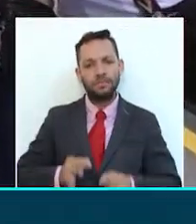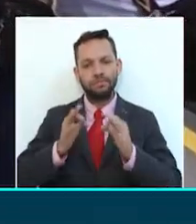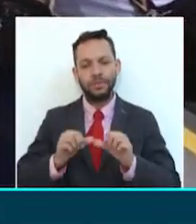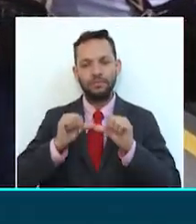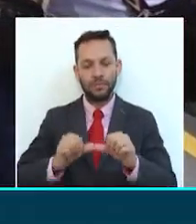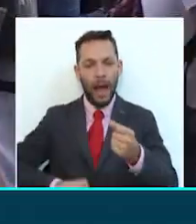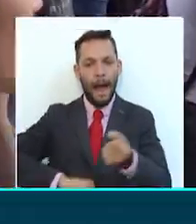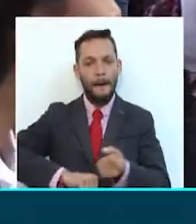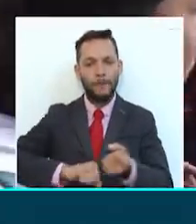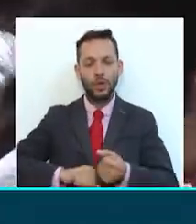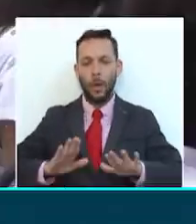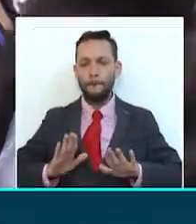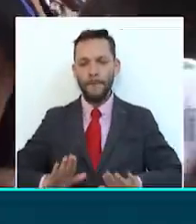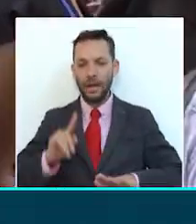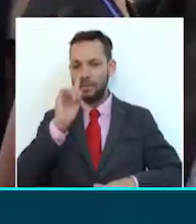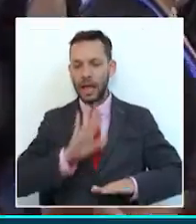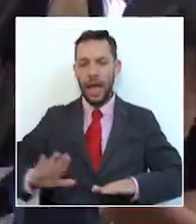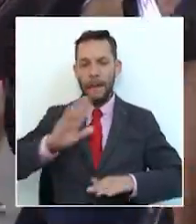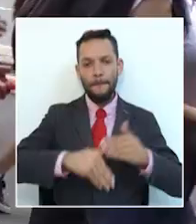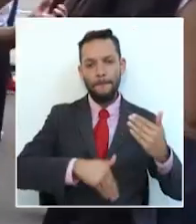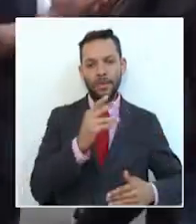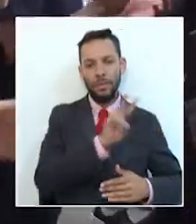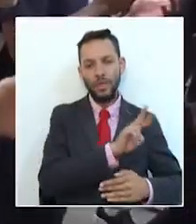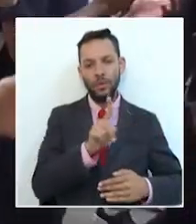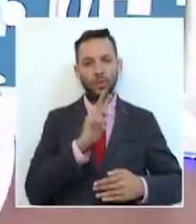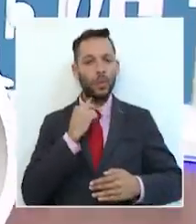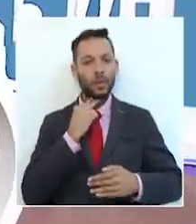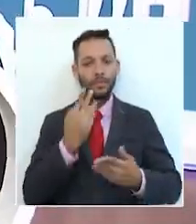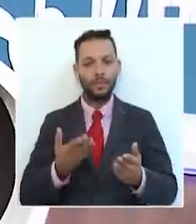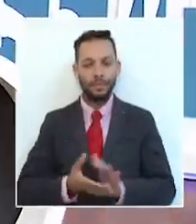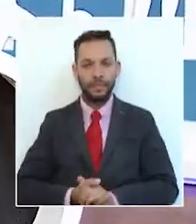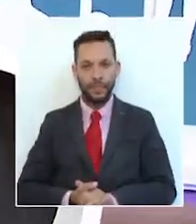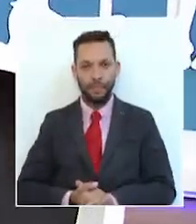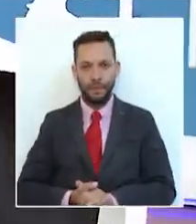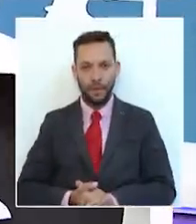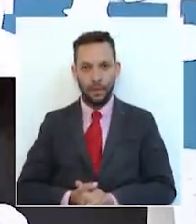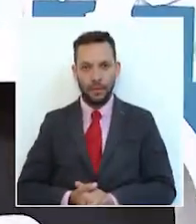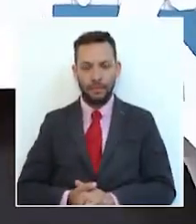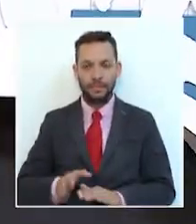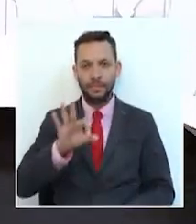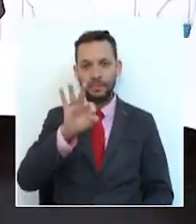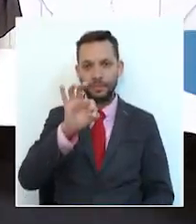siguen apoyando el paro nacional que empezó el 21 de noviembre.